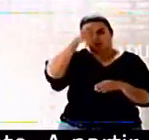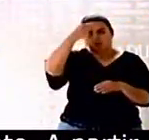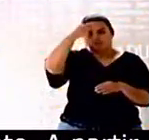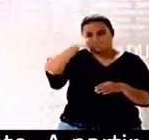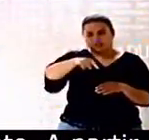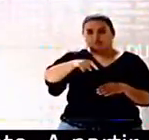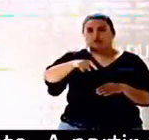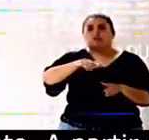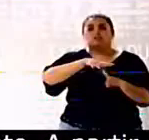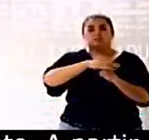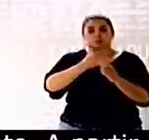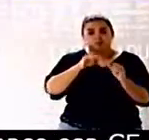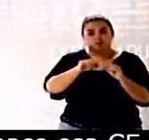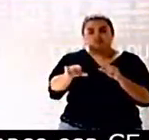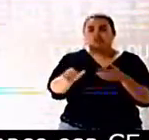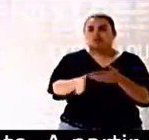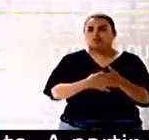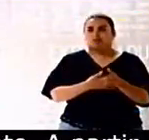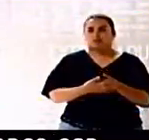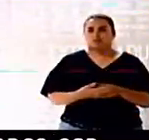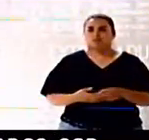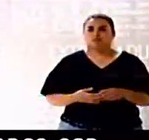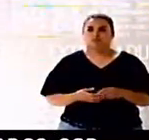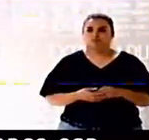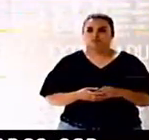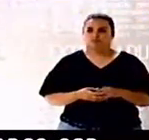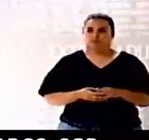partir de qué momento está perimetrado?